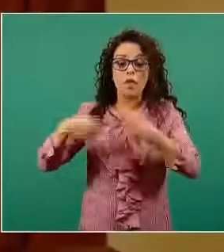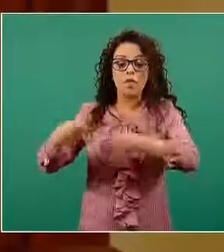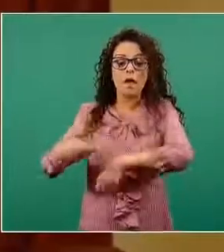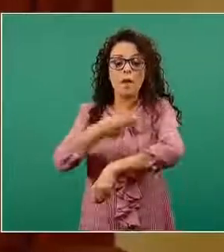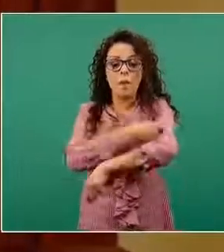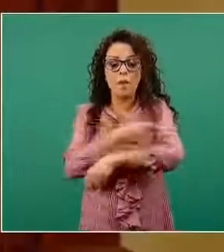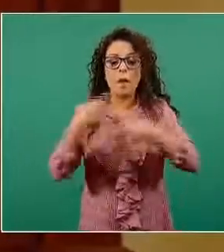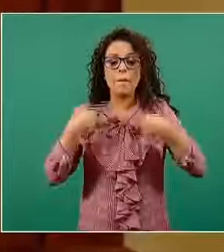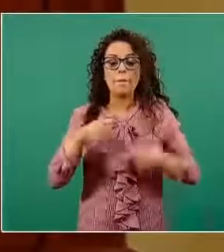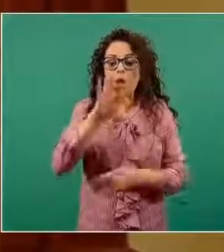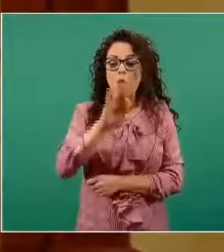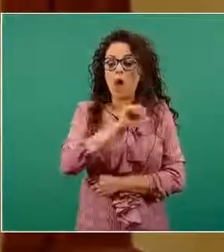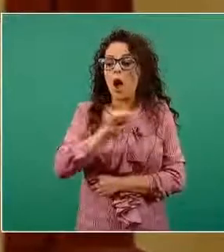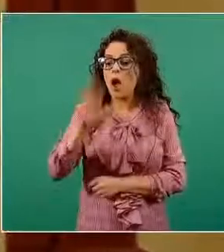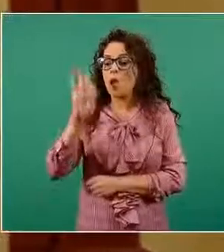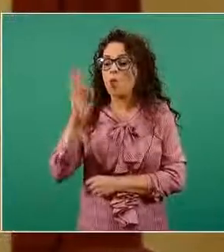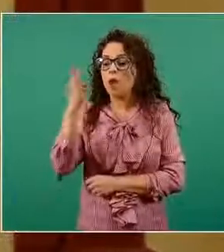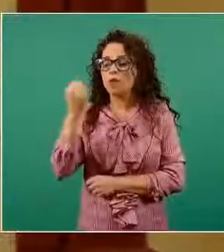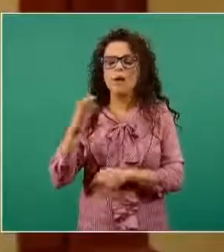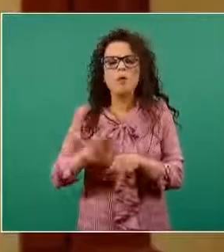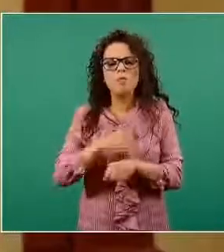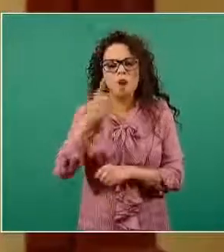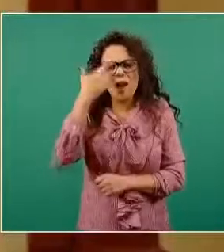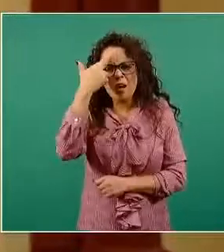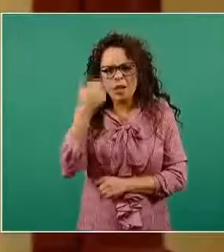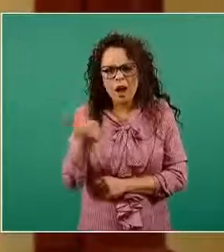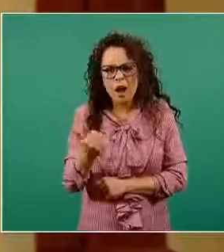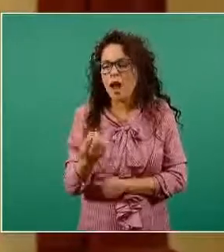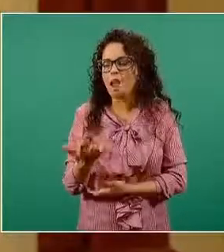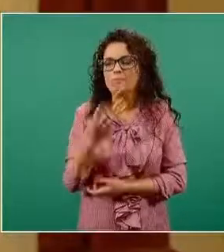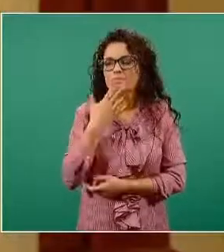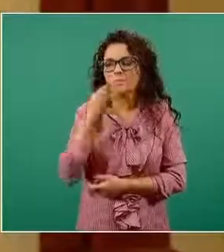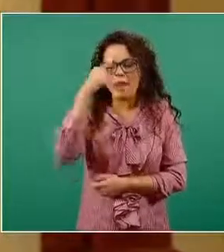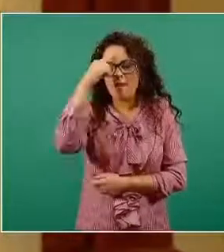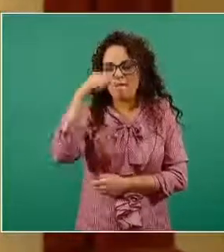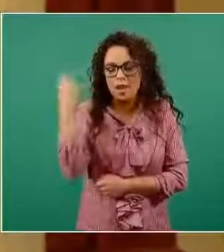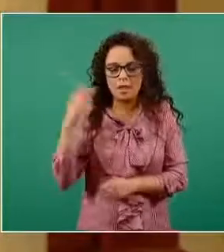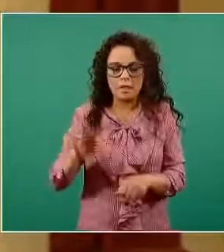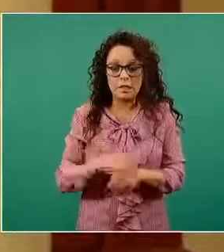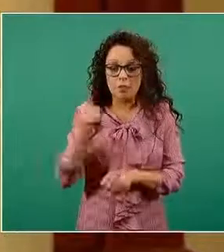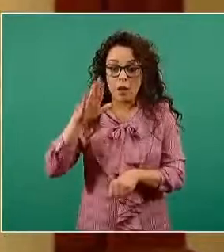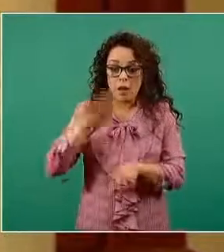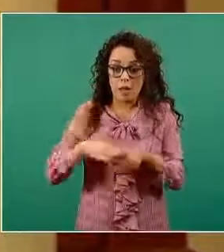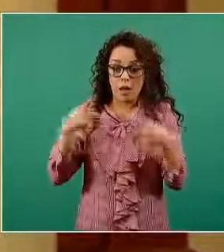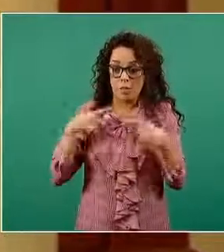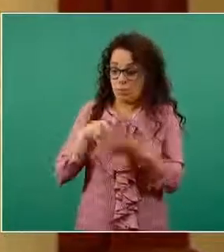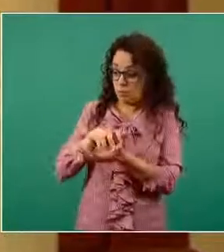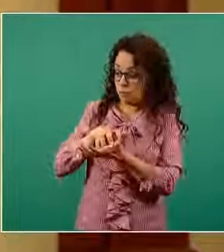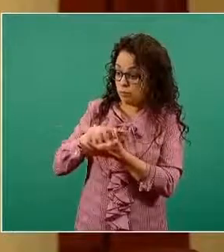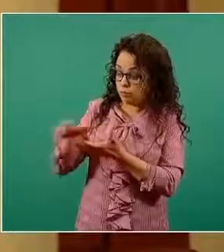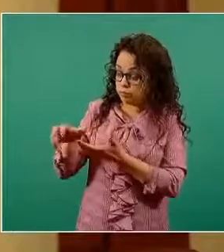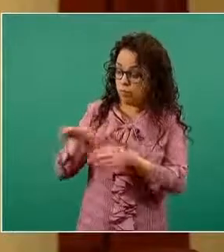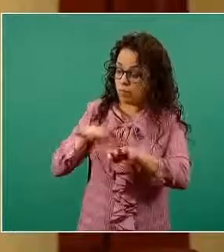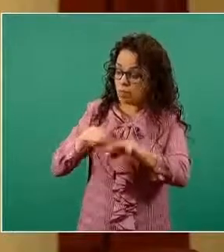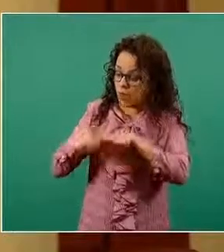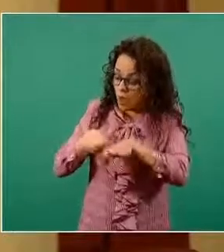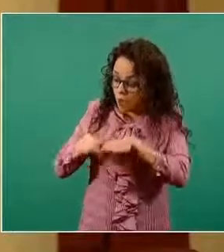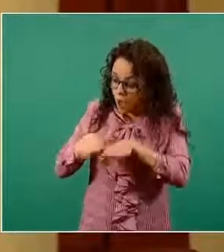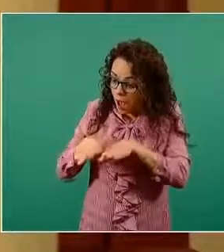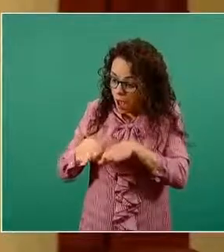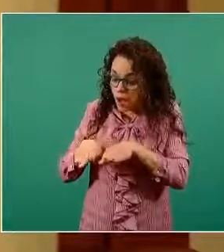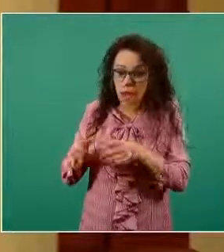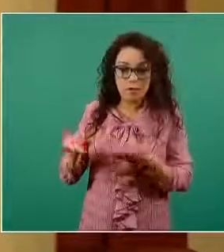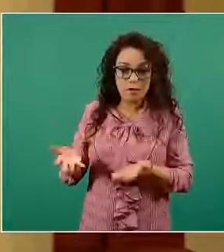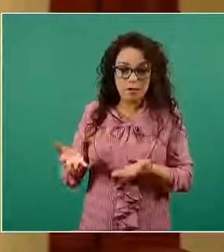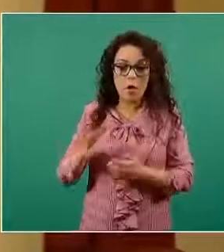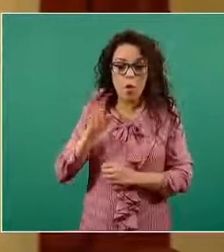a 49. ¿Por qué razón? Sencillamente porque una proporción muy grande de las personas empleadas, las personas trabajadoras o